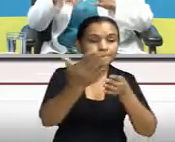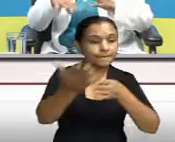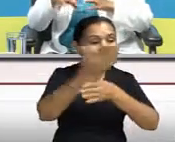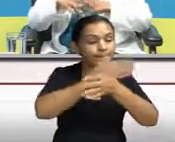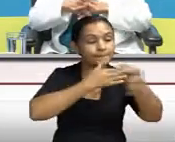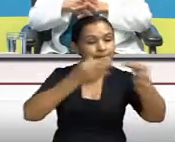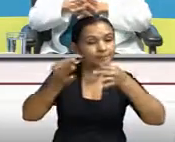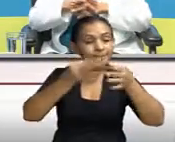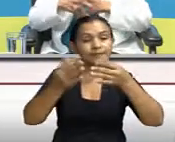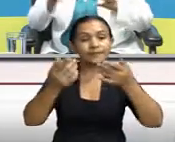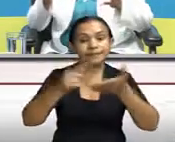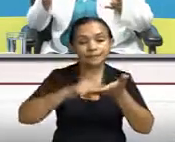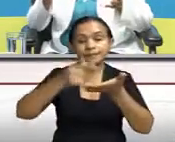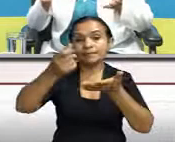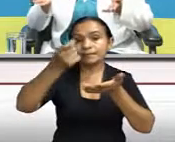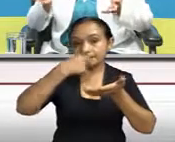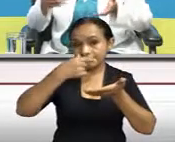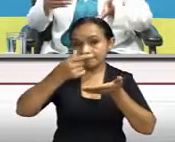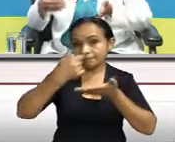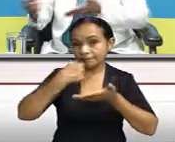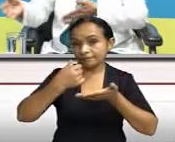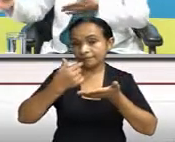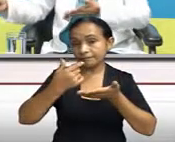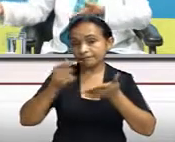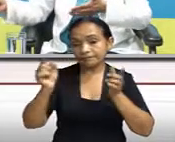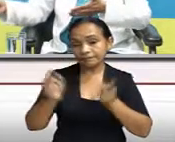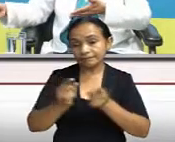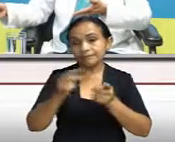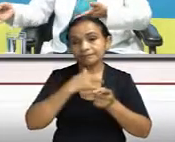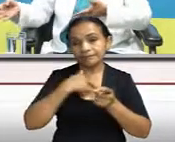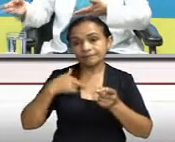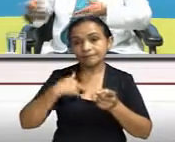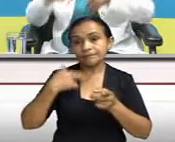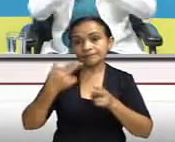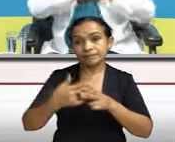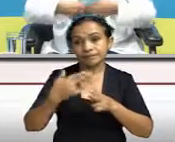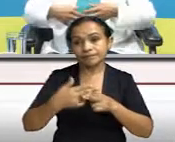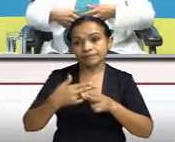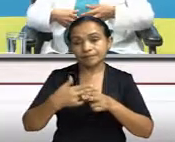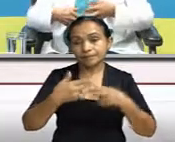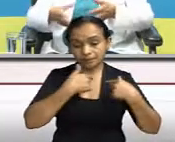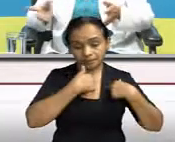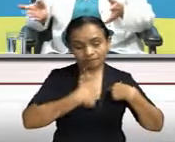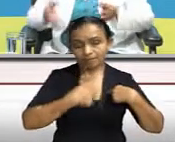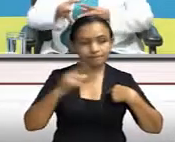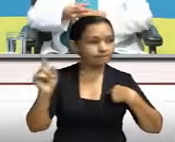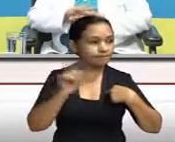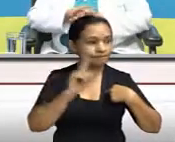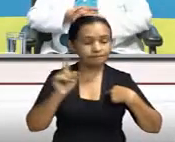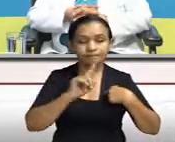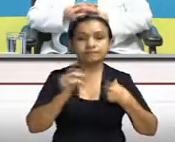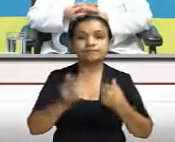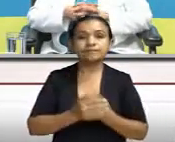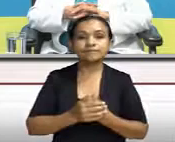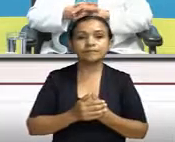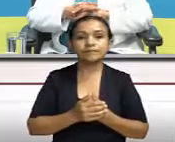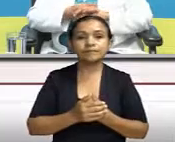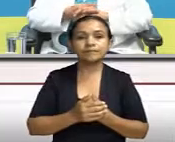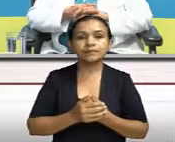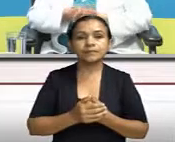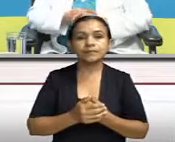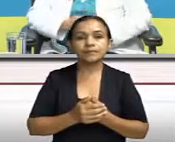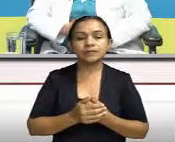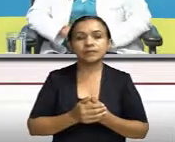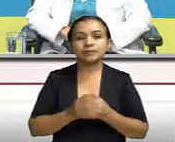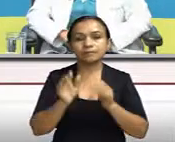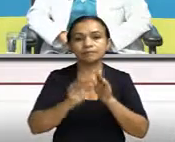prevención, tratamiento y la medida mínimamente invasiva que llamamos, o no abierta, pues, es el cateterismo. Ahora, está